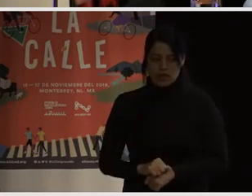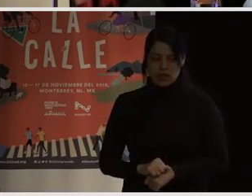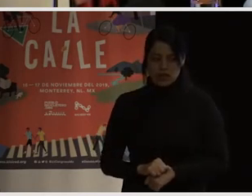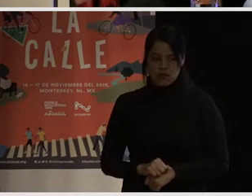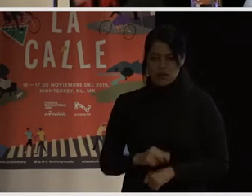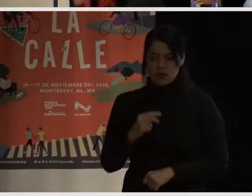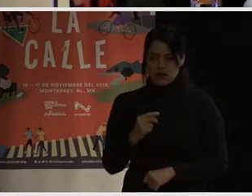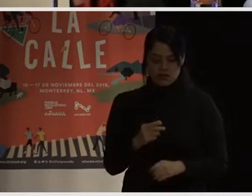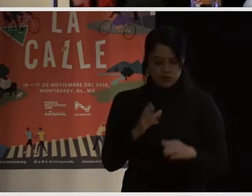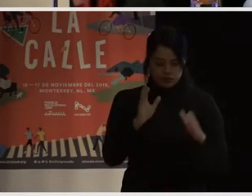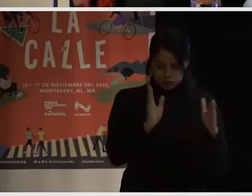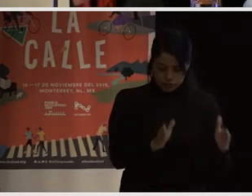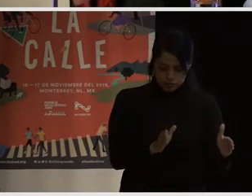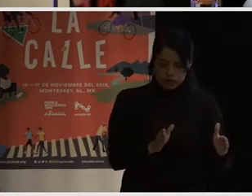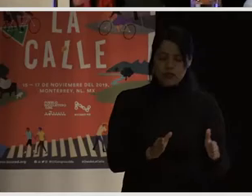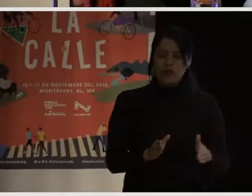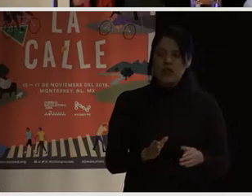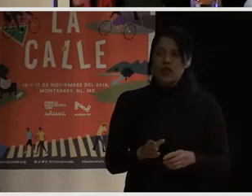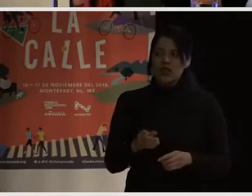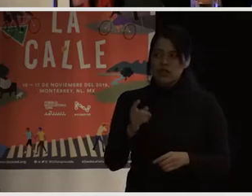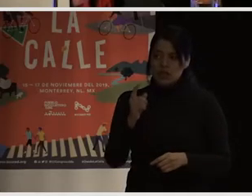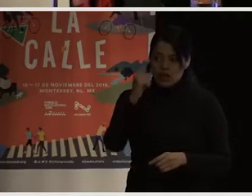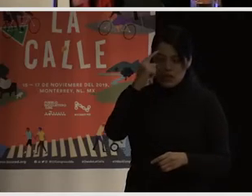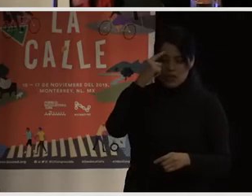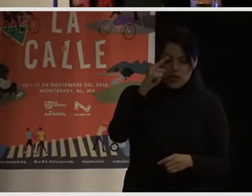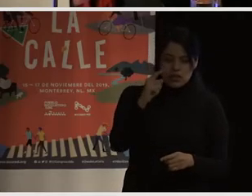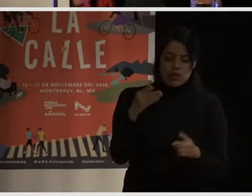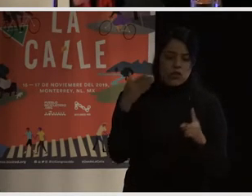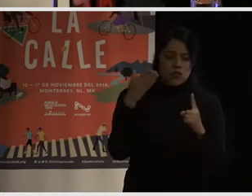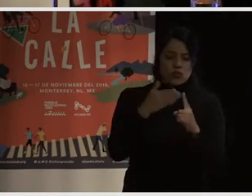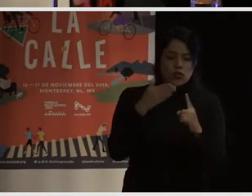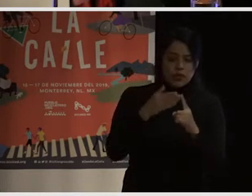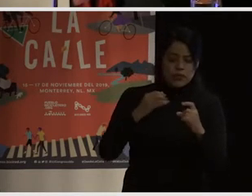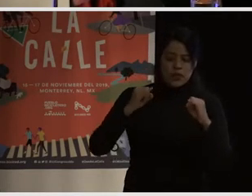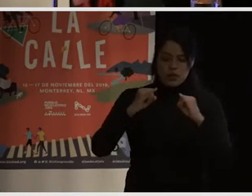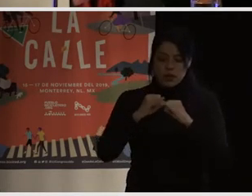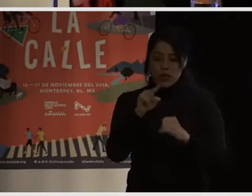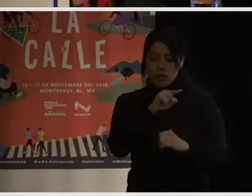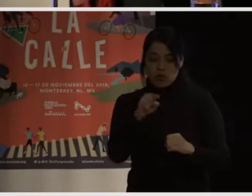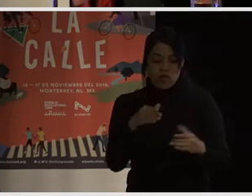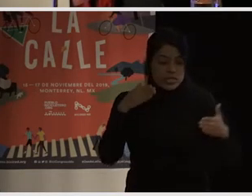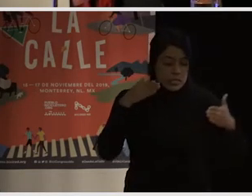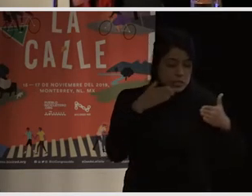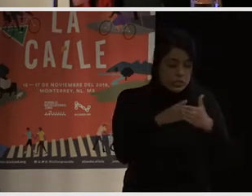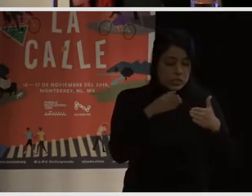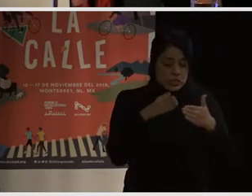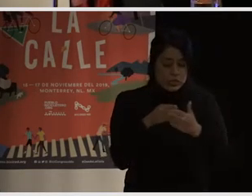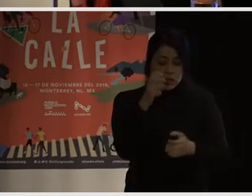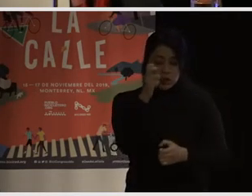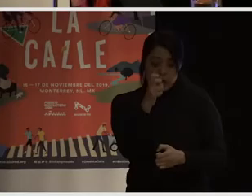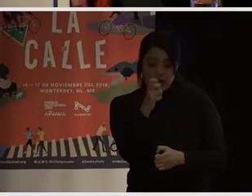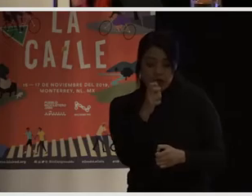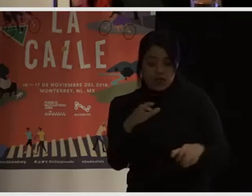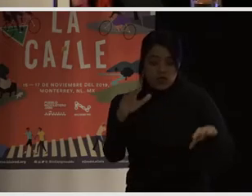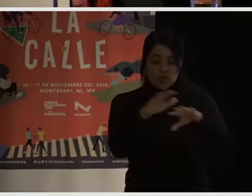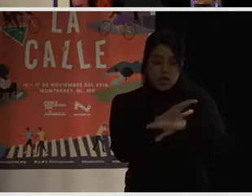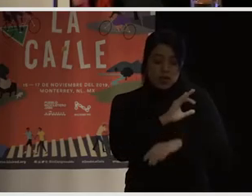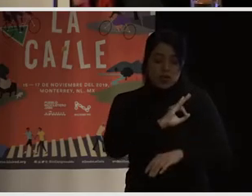22 partes cuáles han sido los retos institucionales a los que se han enfrentado a ustedes para que estos cambios se logren